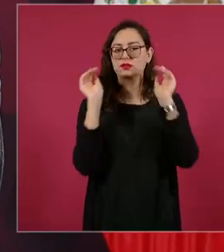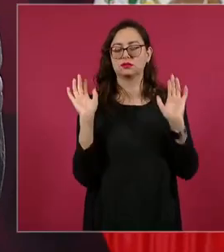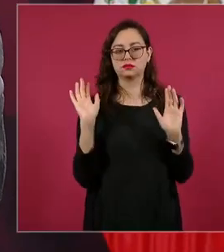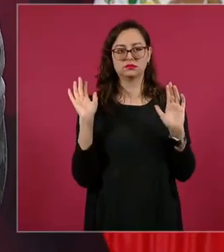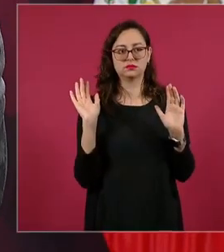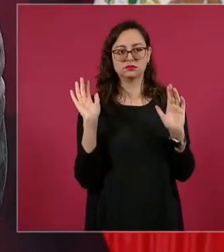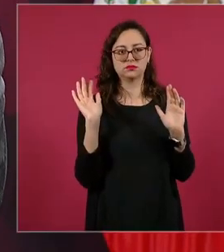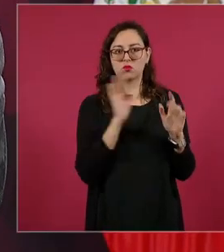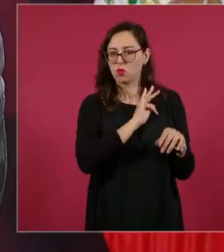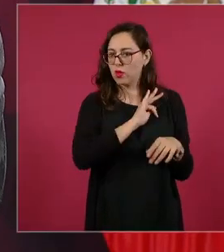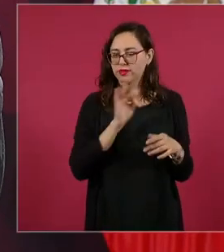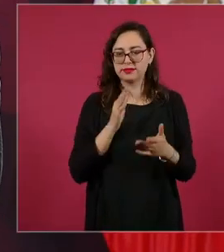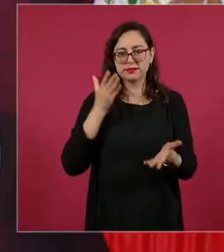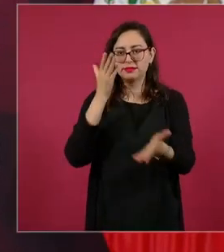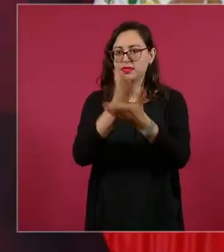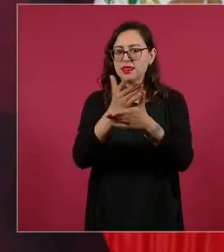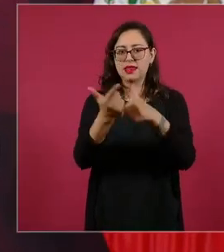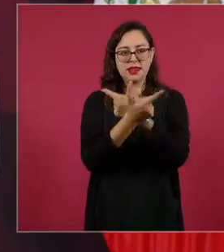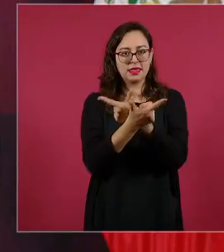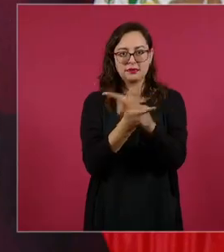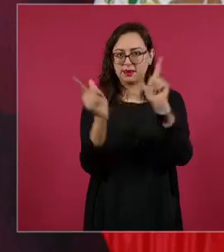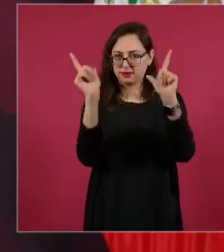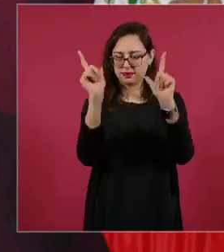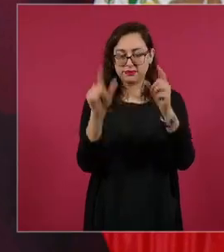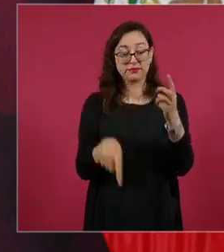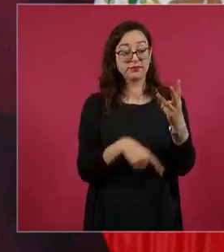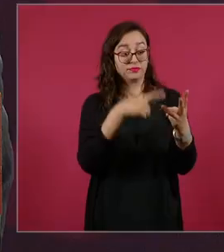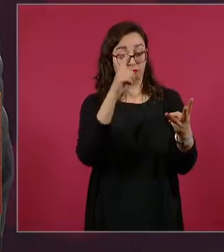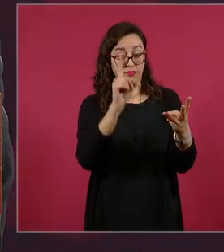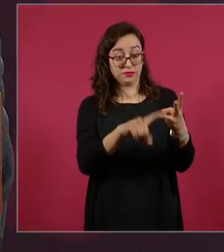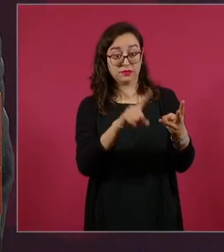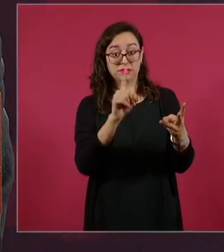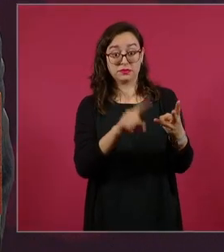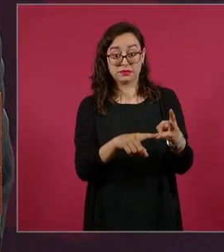hospitalario tres cáncer